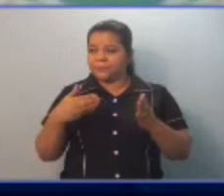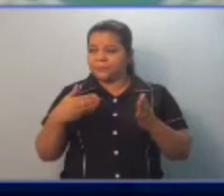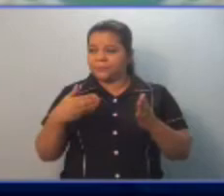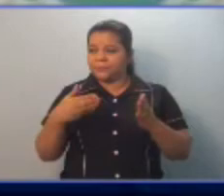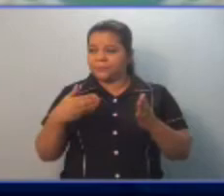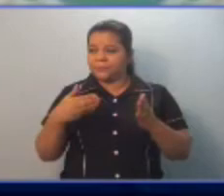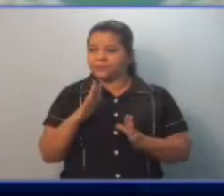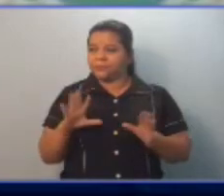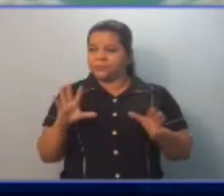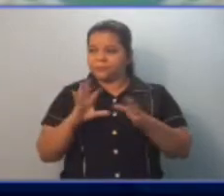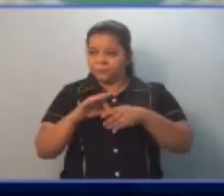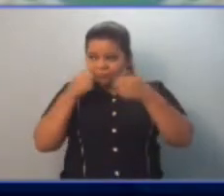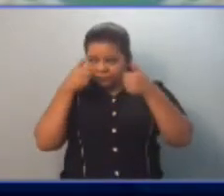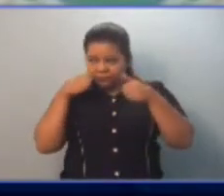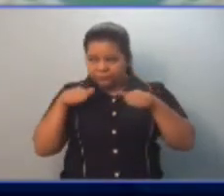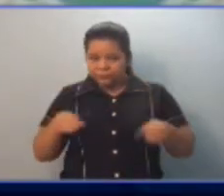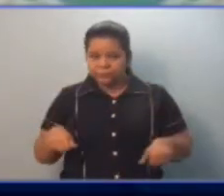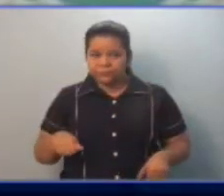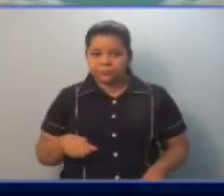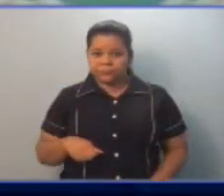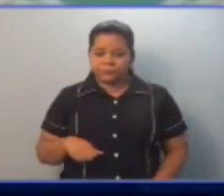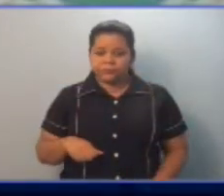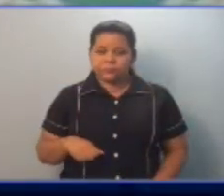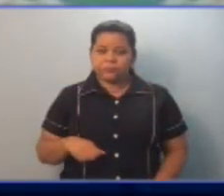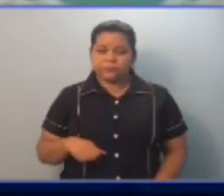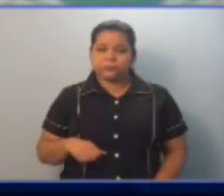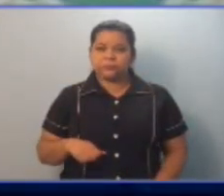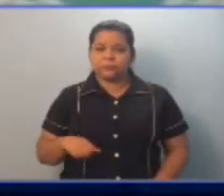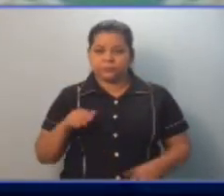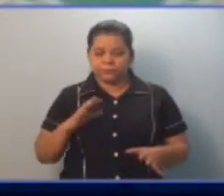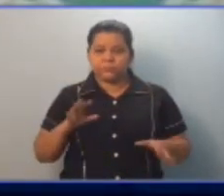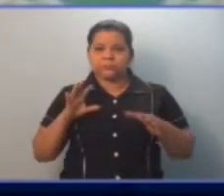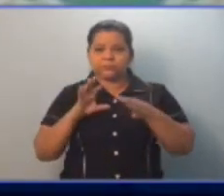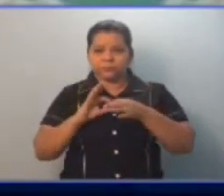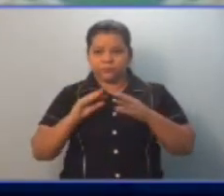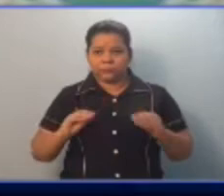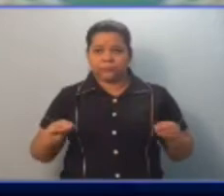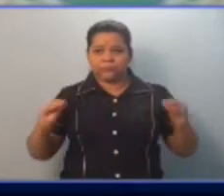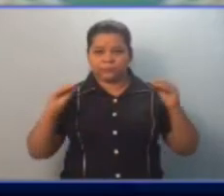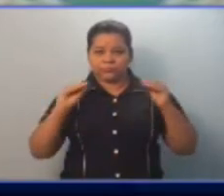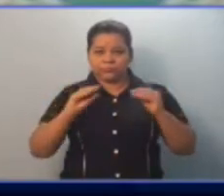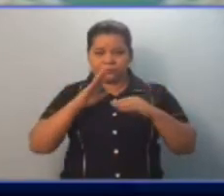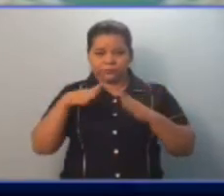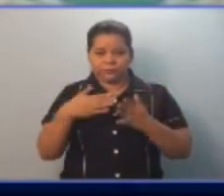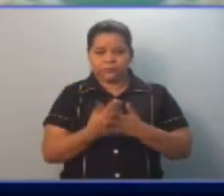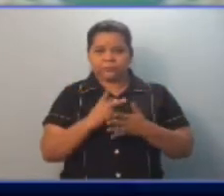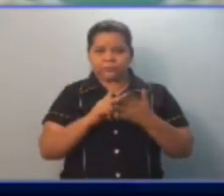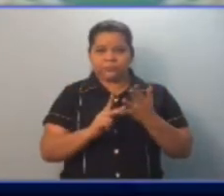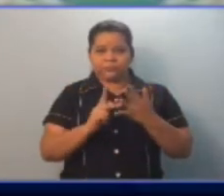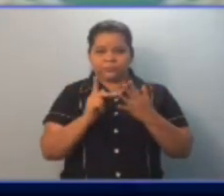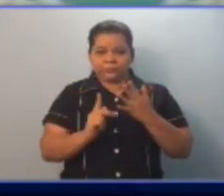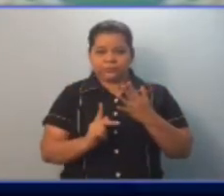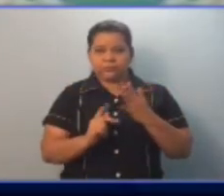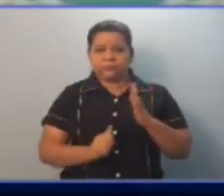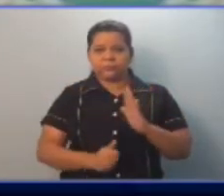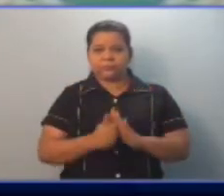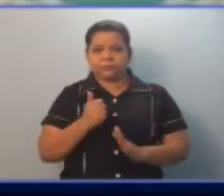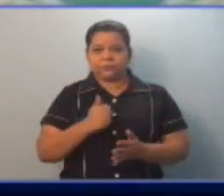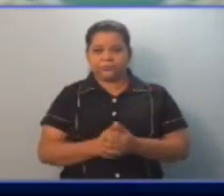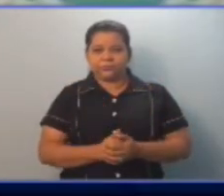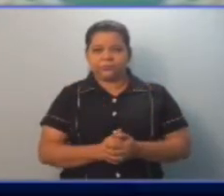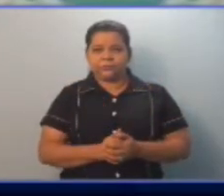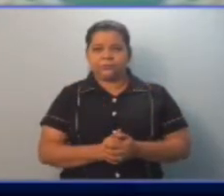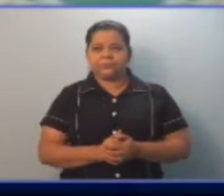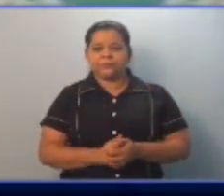se reafirman frente al Estado. Una vez se reafirman, repito, y el Estado lo reconoce, ese derecho a partir de